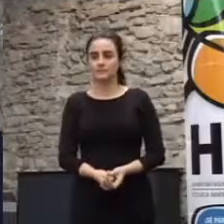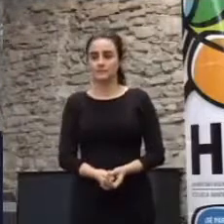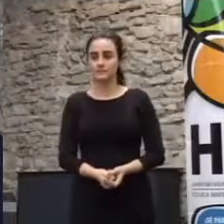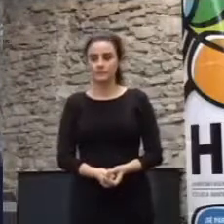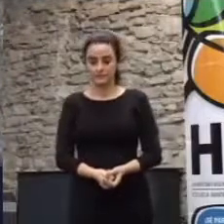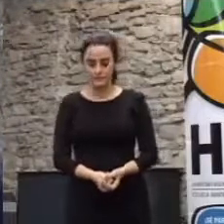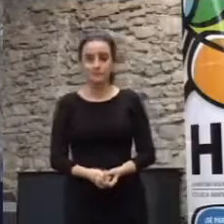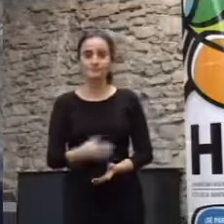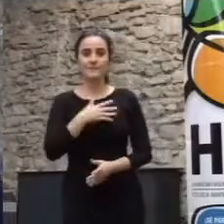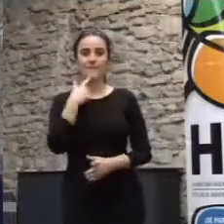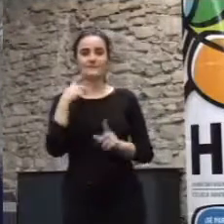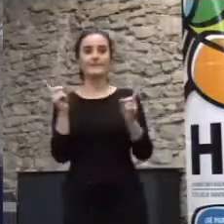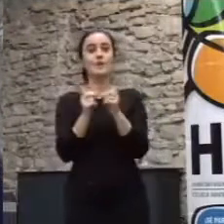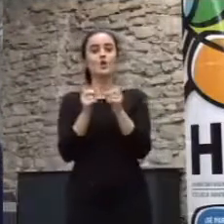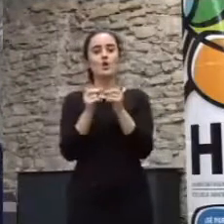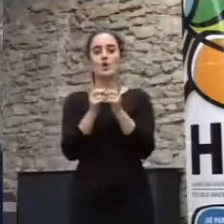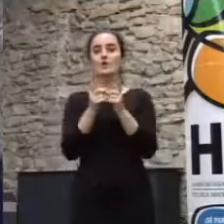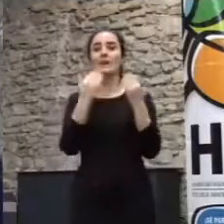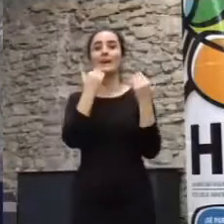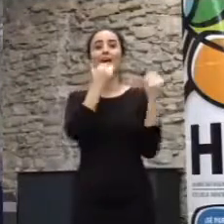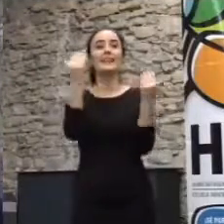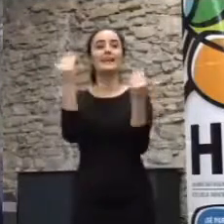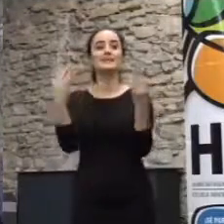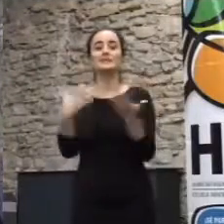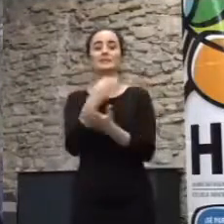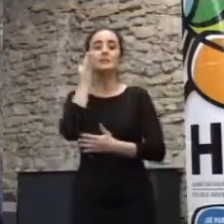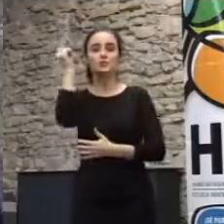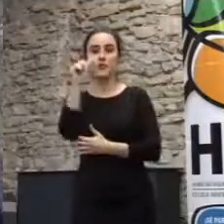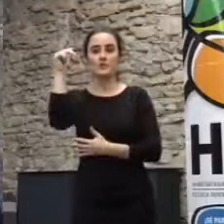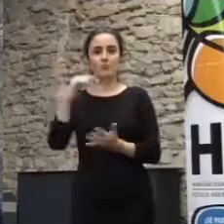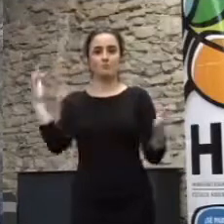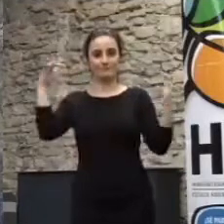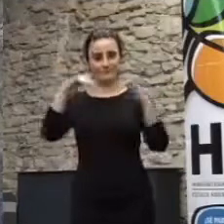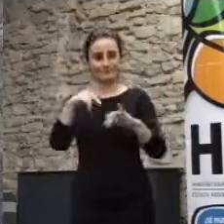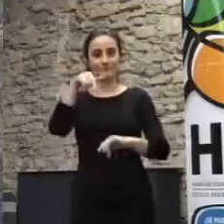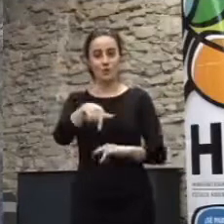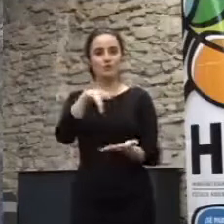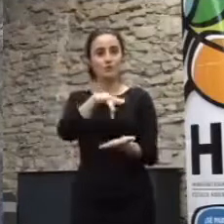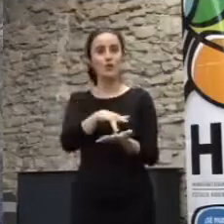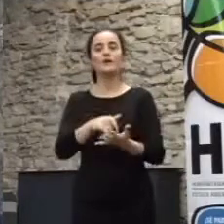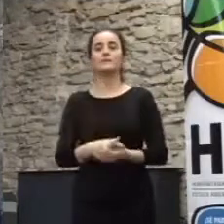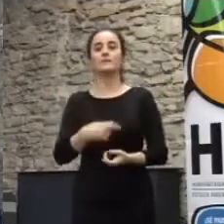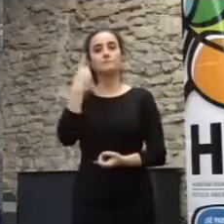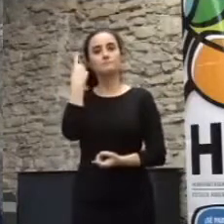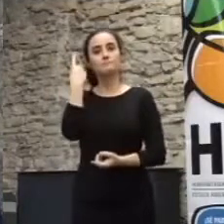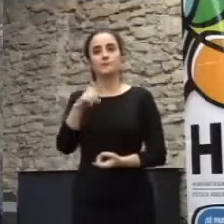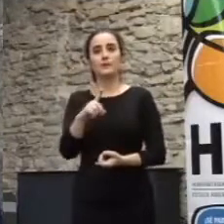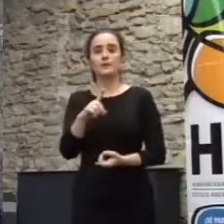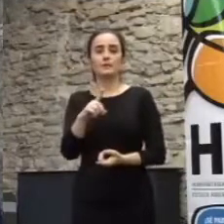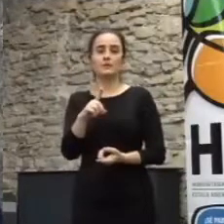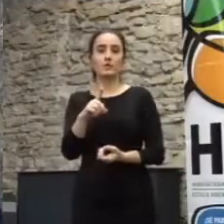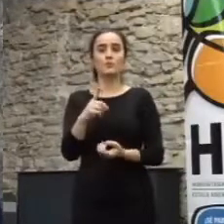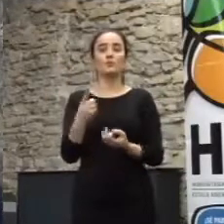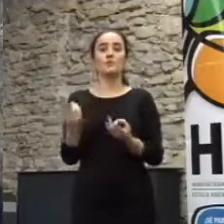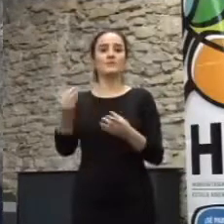Bien, brevemente agradecerles a todos y a todas su presencia en este acto que, como ya se ha dicho, es uno de los que conforman